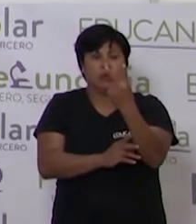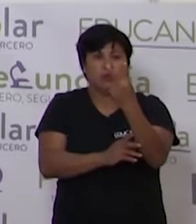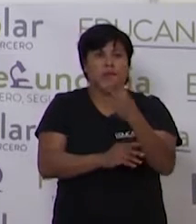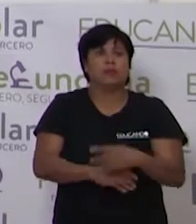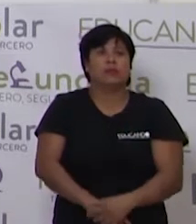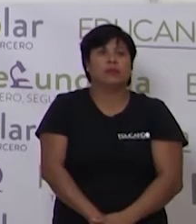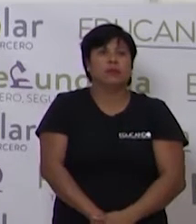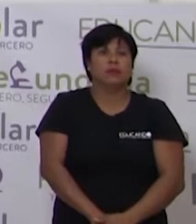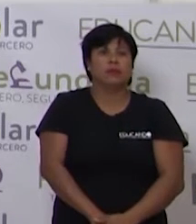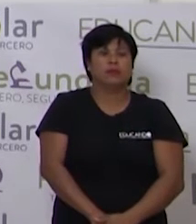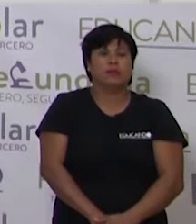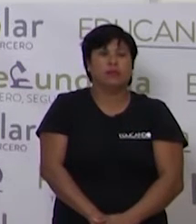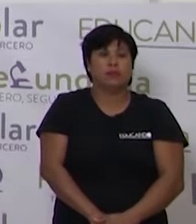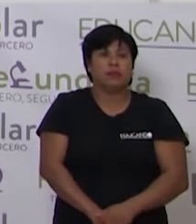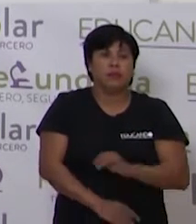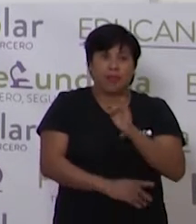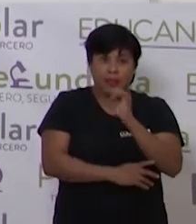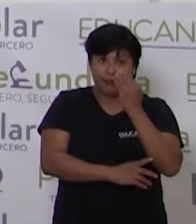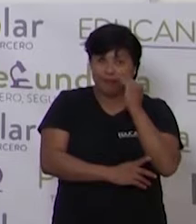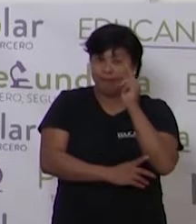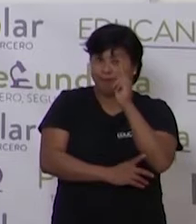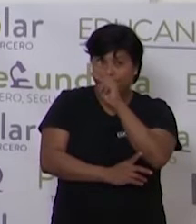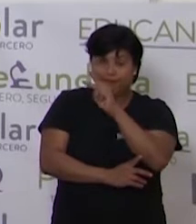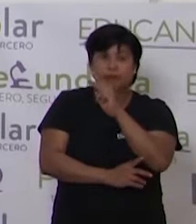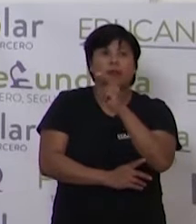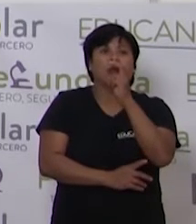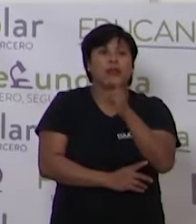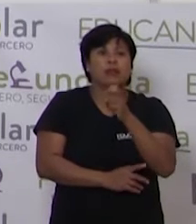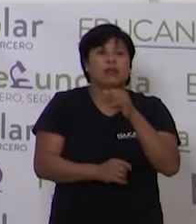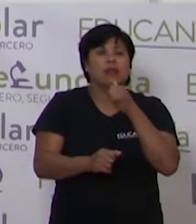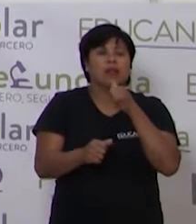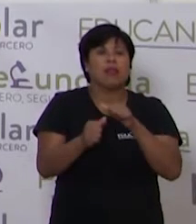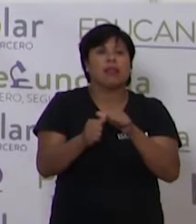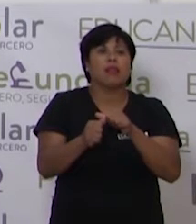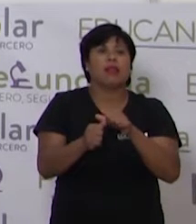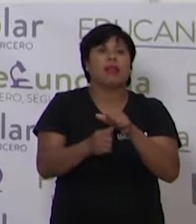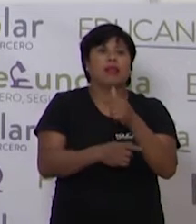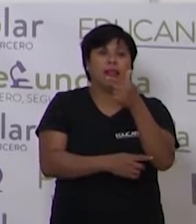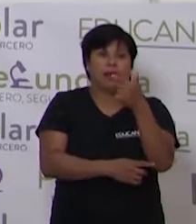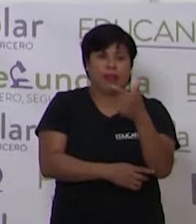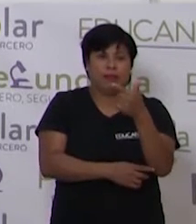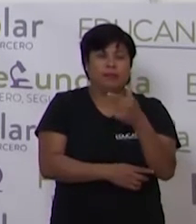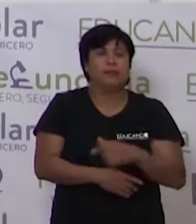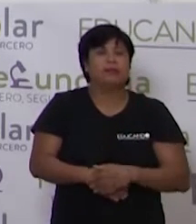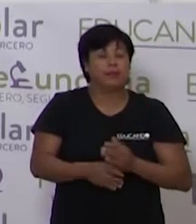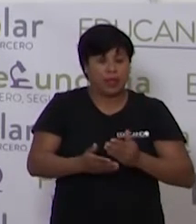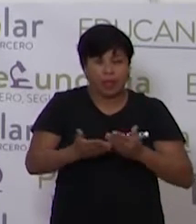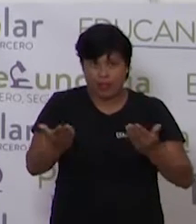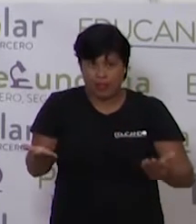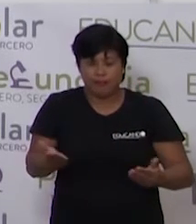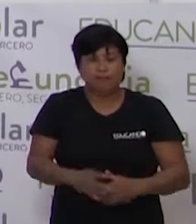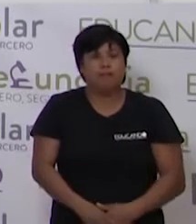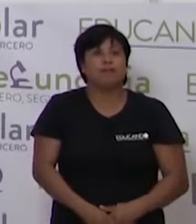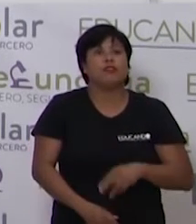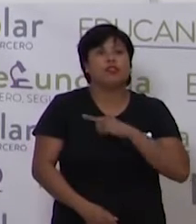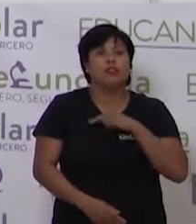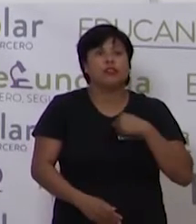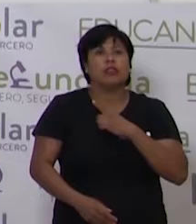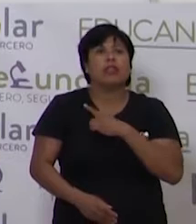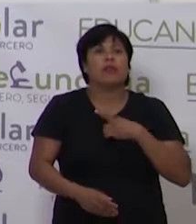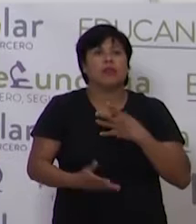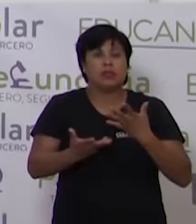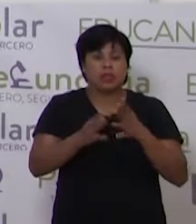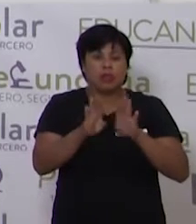42. ¿Sí? Esta es la G. Ahora sí, tenemos